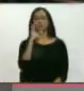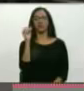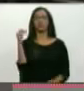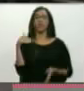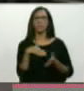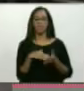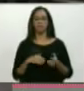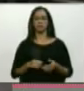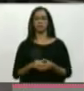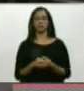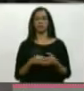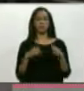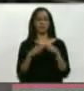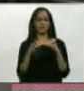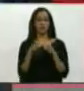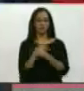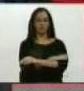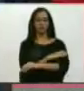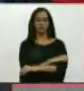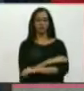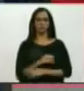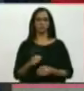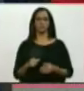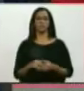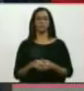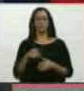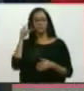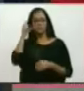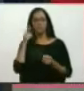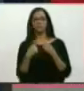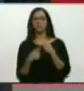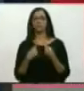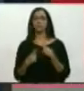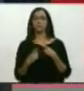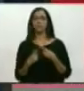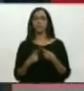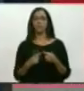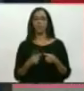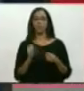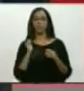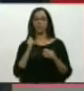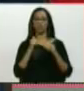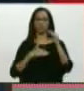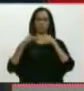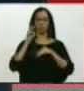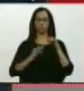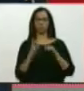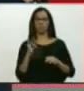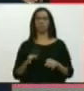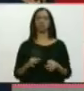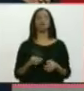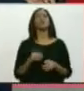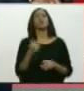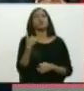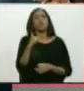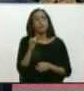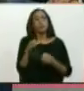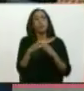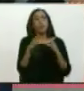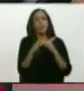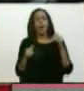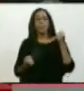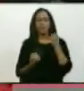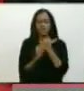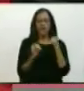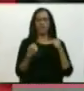sectores de oposición, en estos días hubo una cosa que fueron al TCJ y hubo un grupo que apoyaba a uno y un